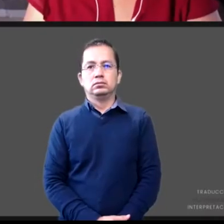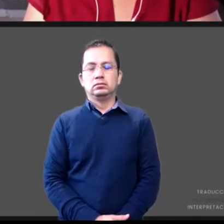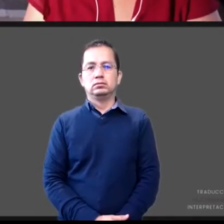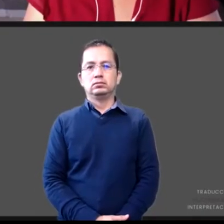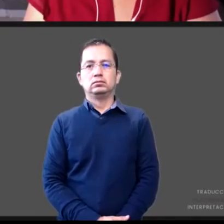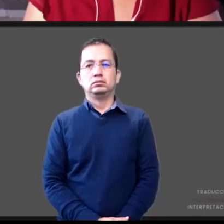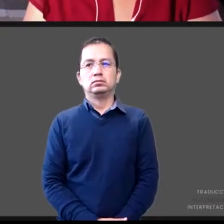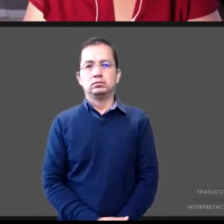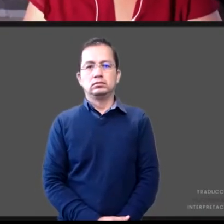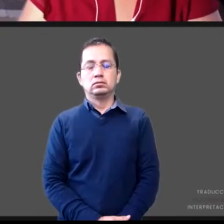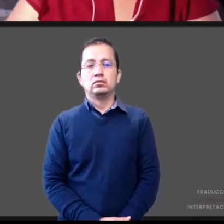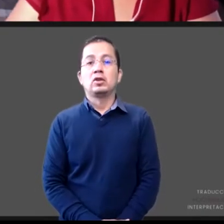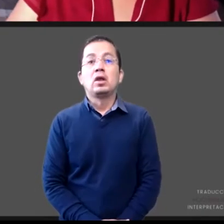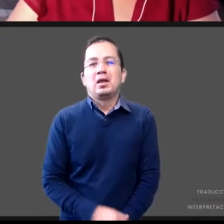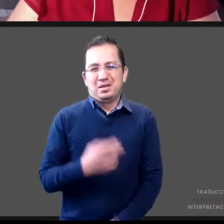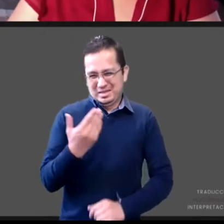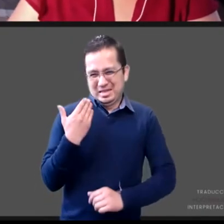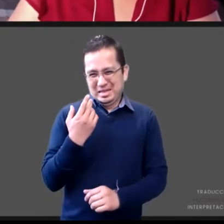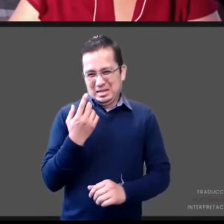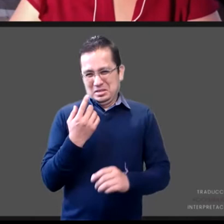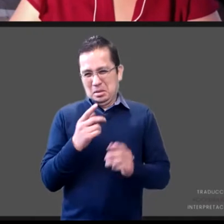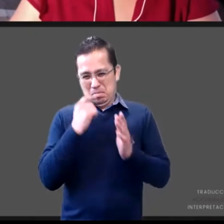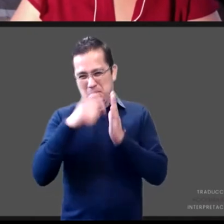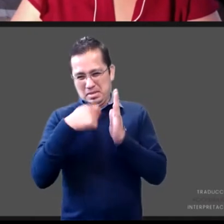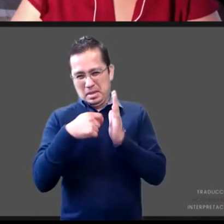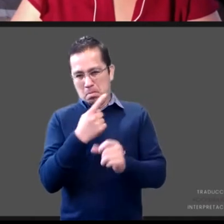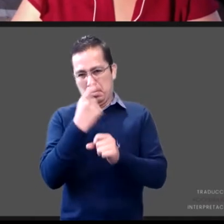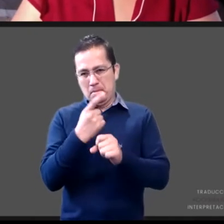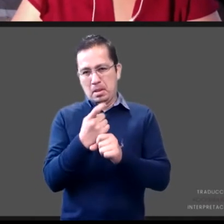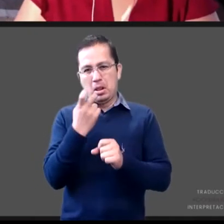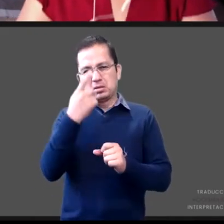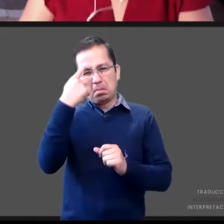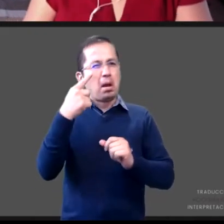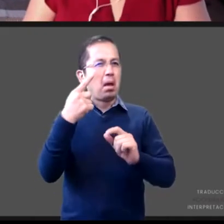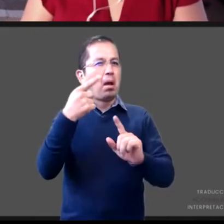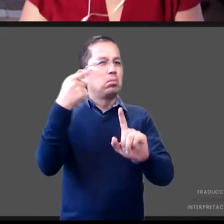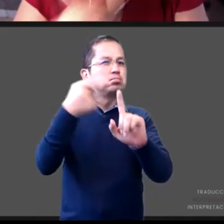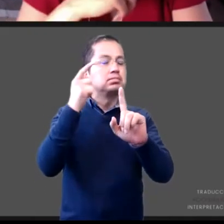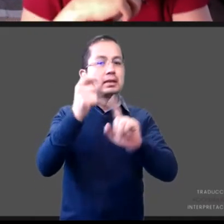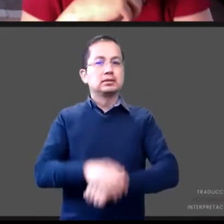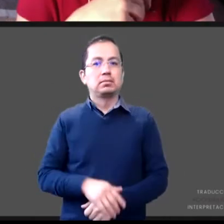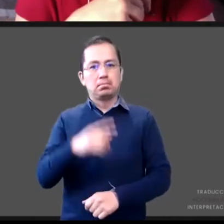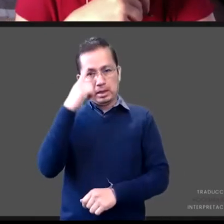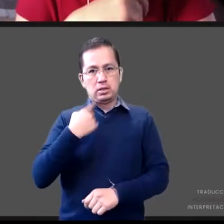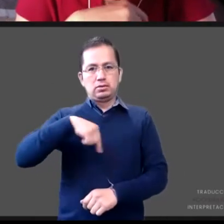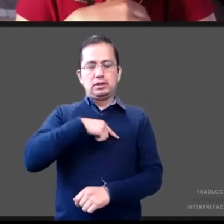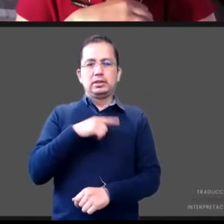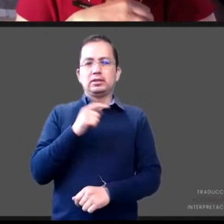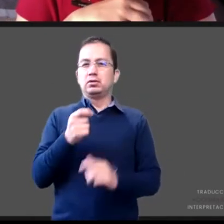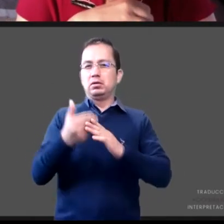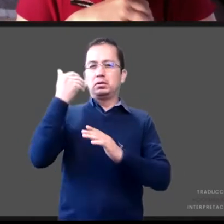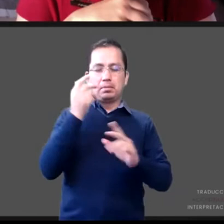Bien, en este primer video estuvo dedicado a los conversatorios que tuvimos sobre educación.